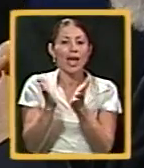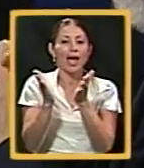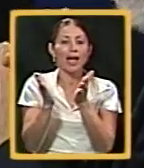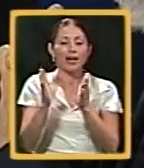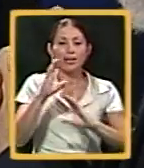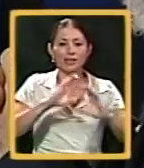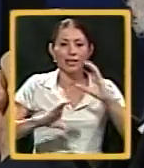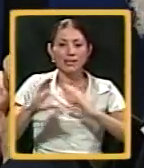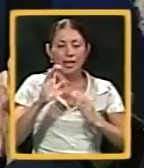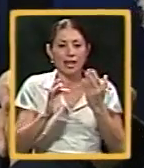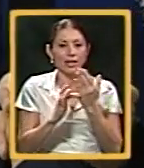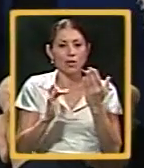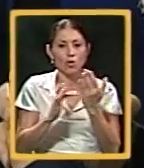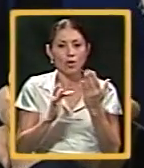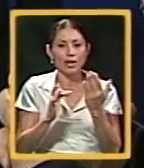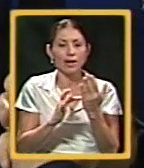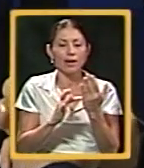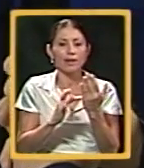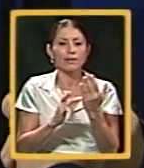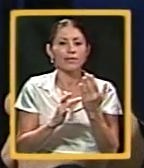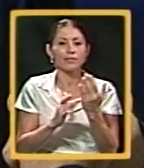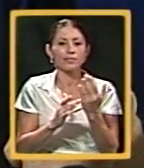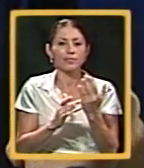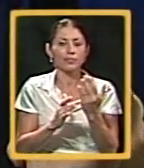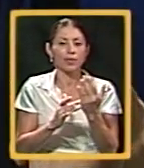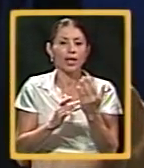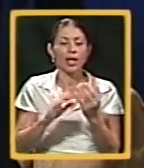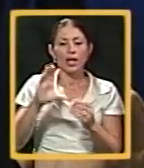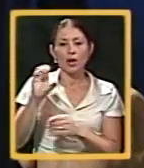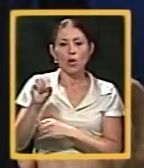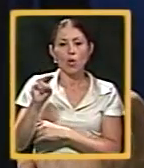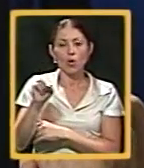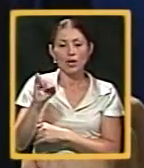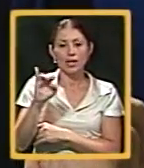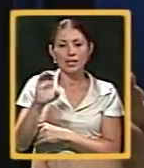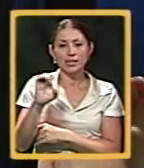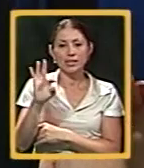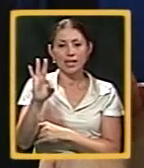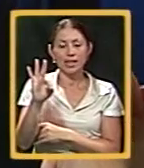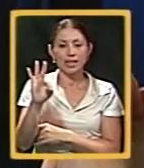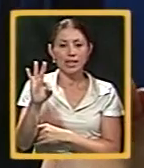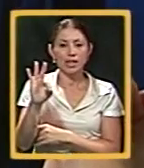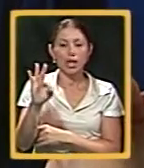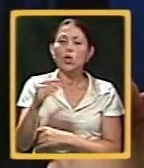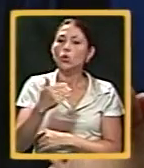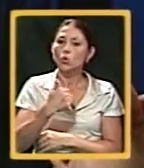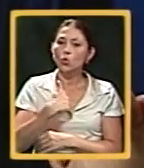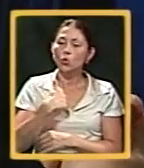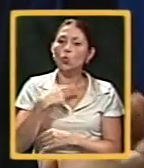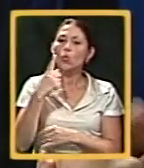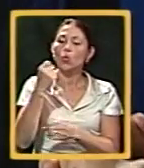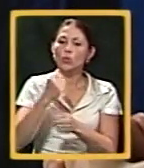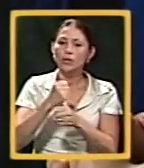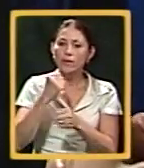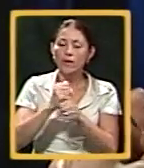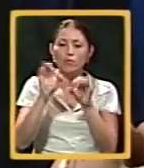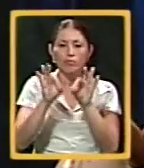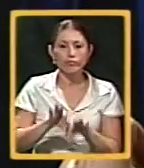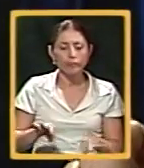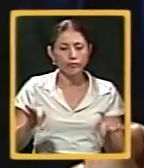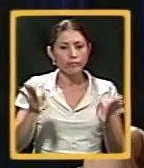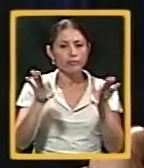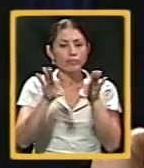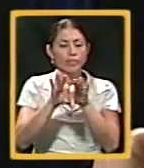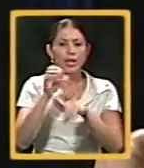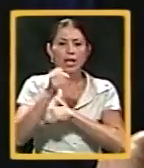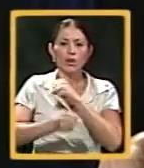la ciencia y la tecnología. El CONICIT tuvo una gestión destacadísima en la